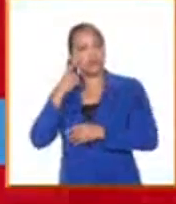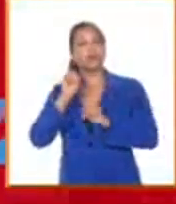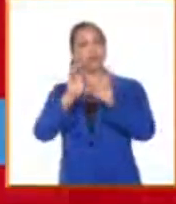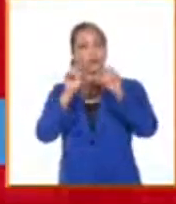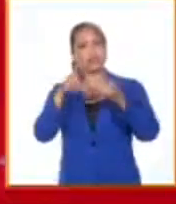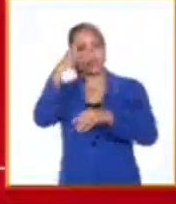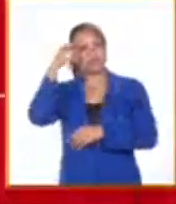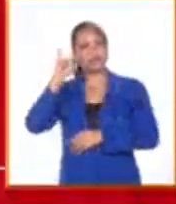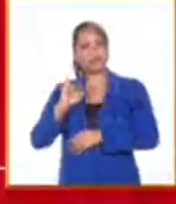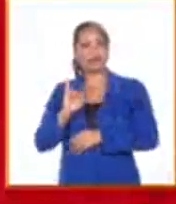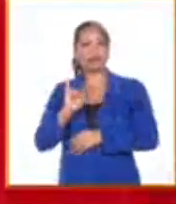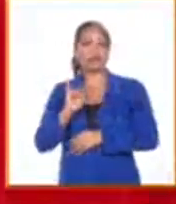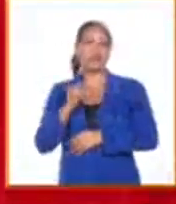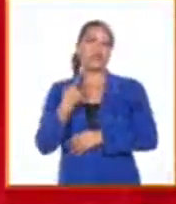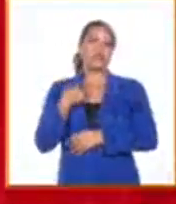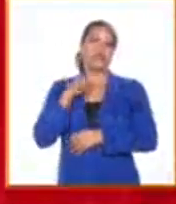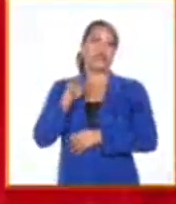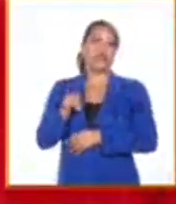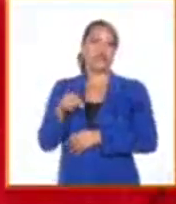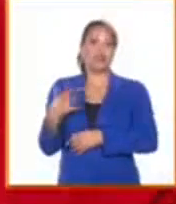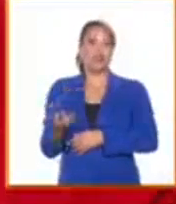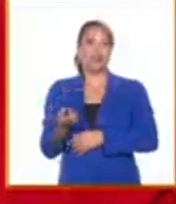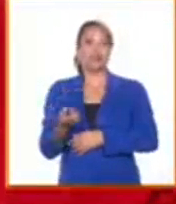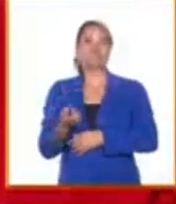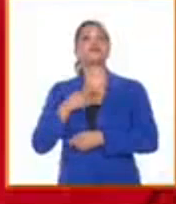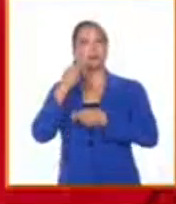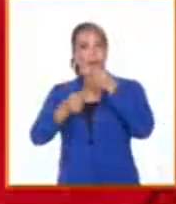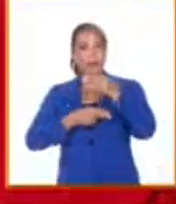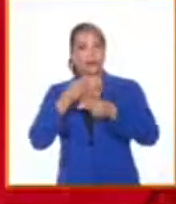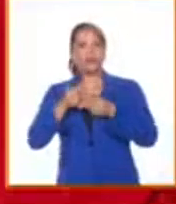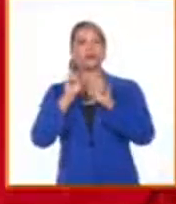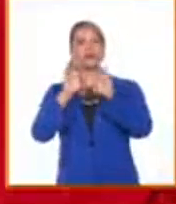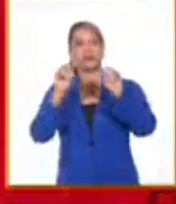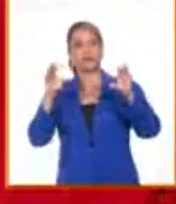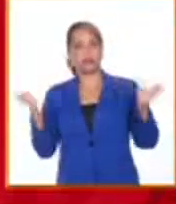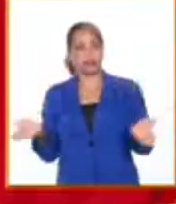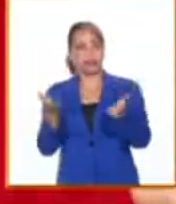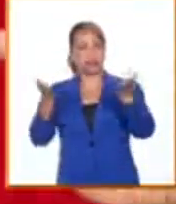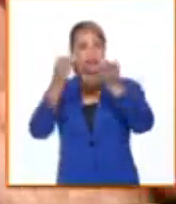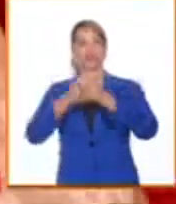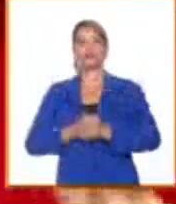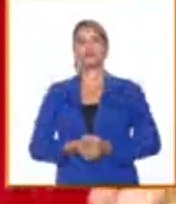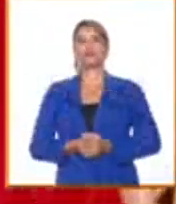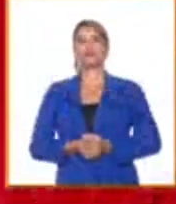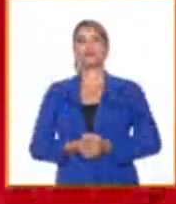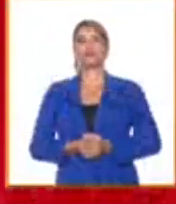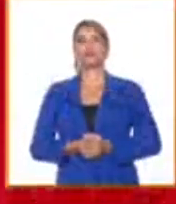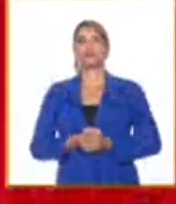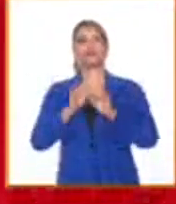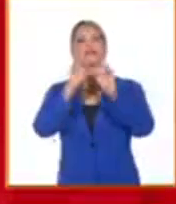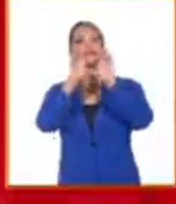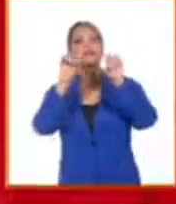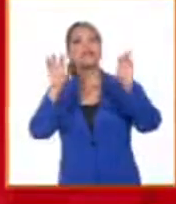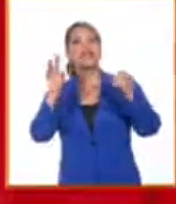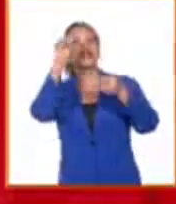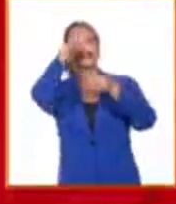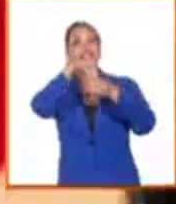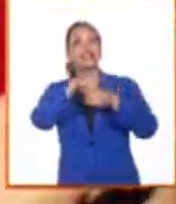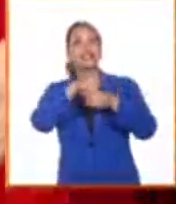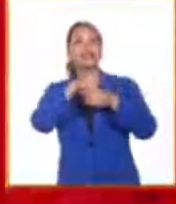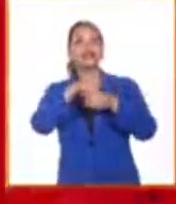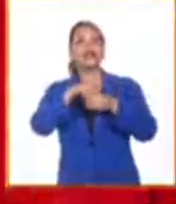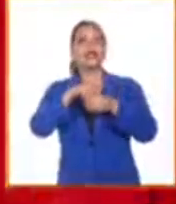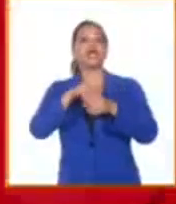sí hay publicidad y se está haciendo publicidad. Incluso desde los propios canales de